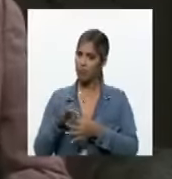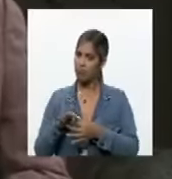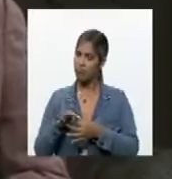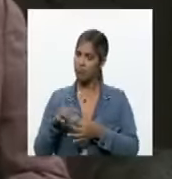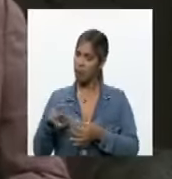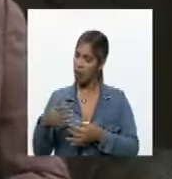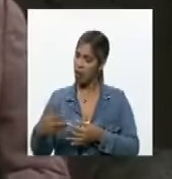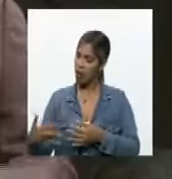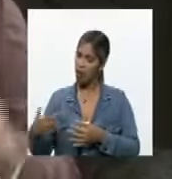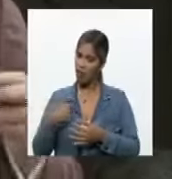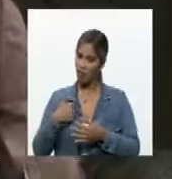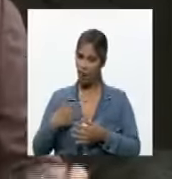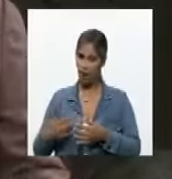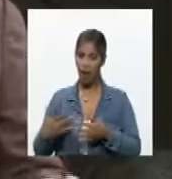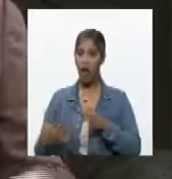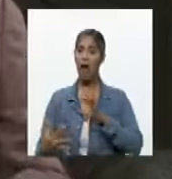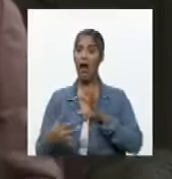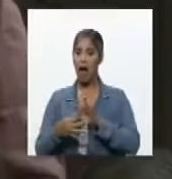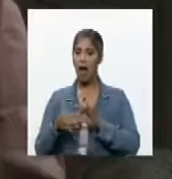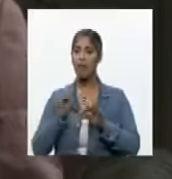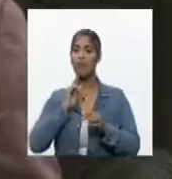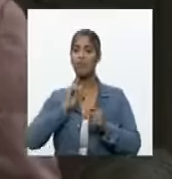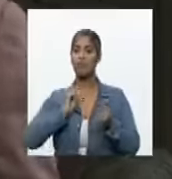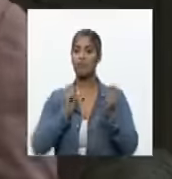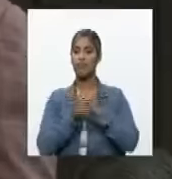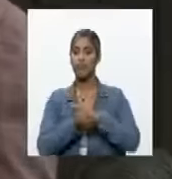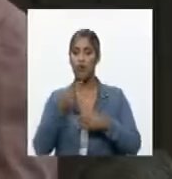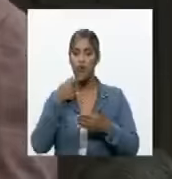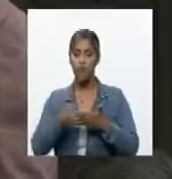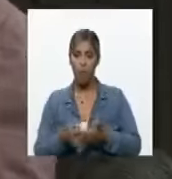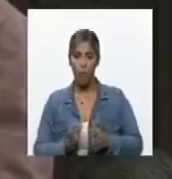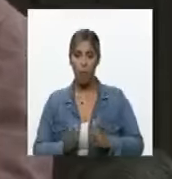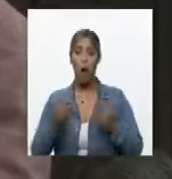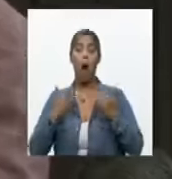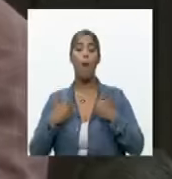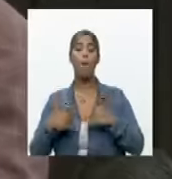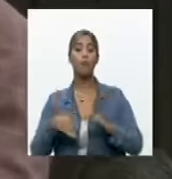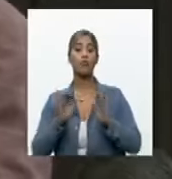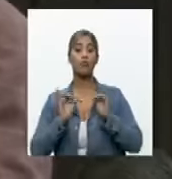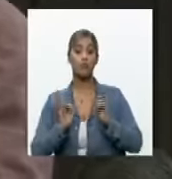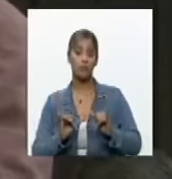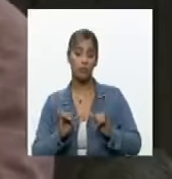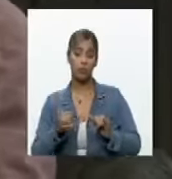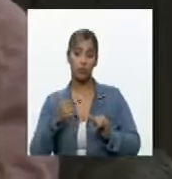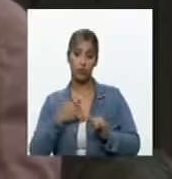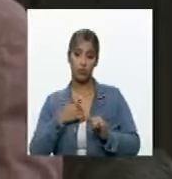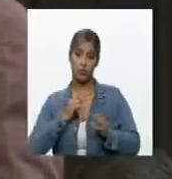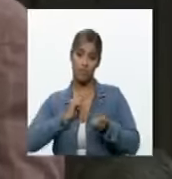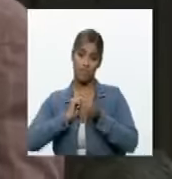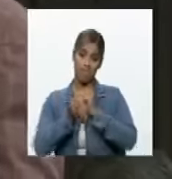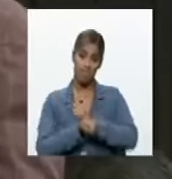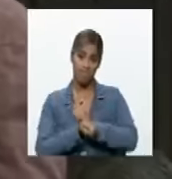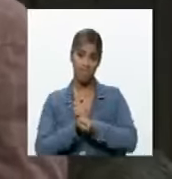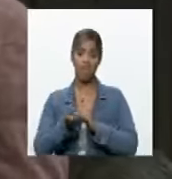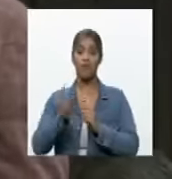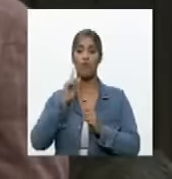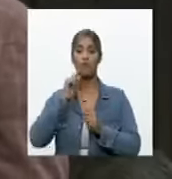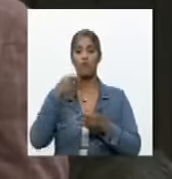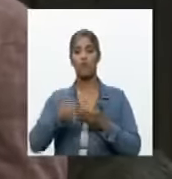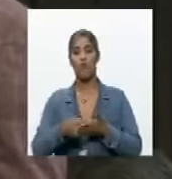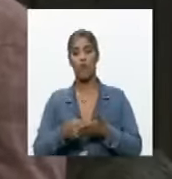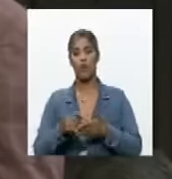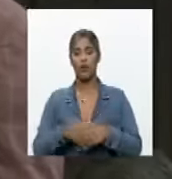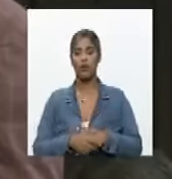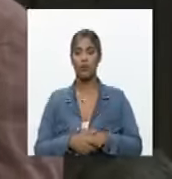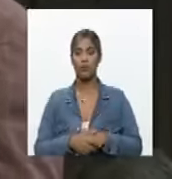a Simón Carreño Rodríguez. Y por eso decide tomar el nombre de Robinson